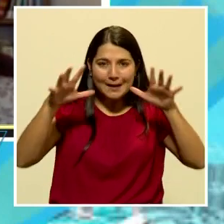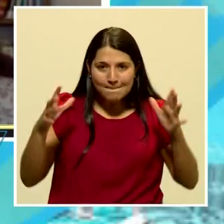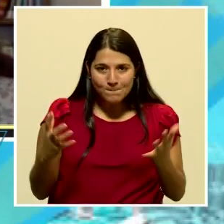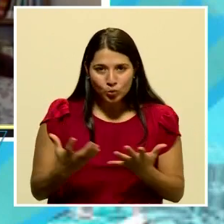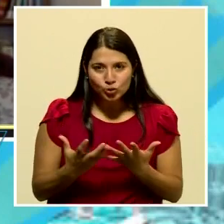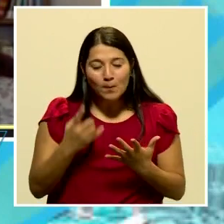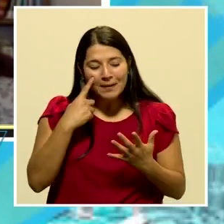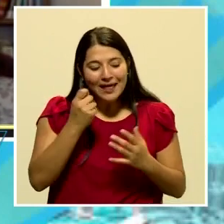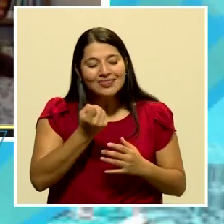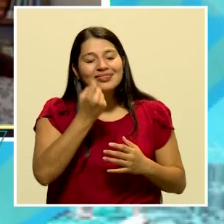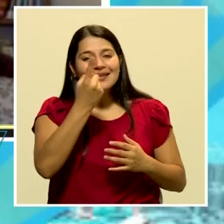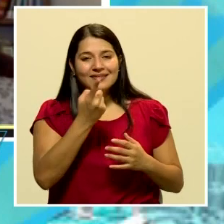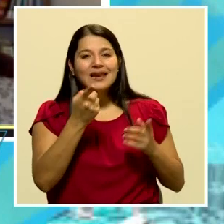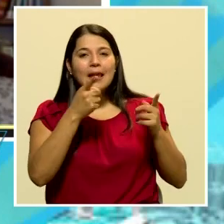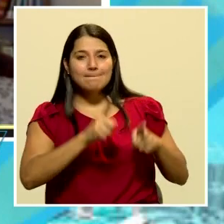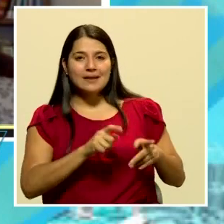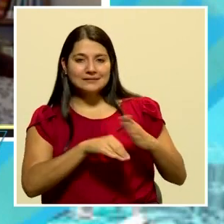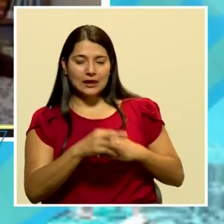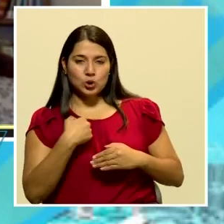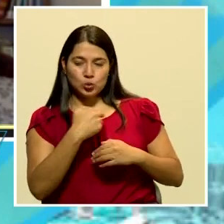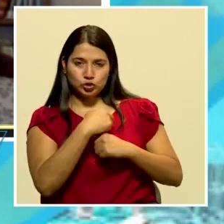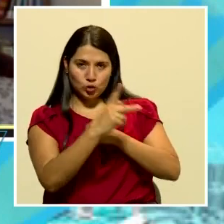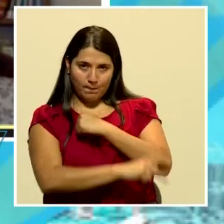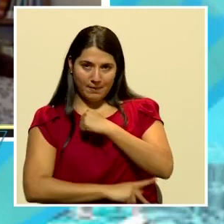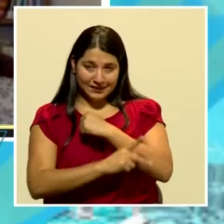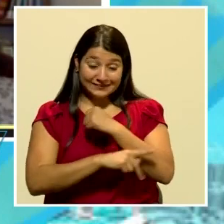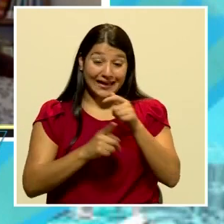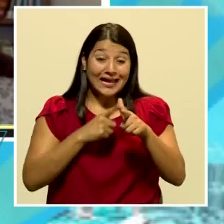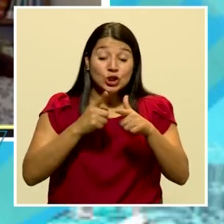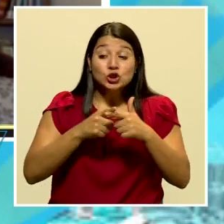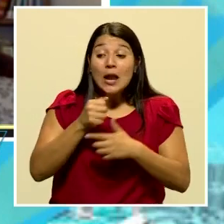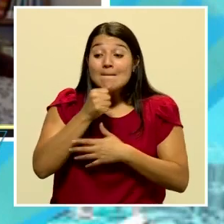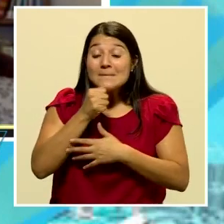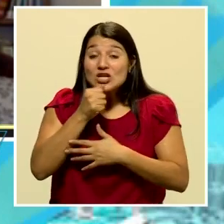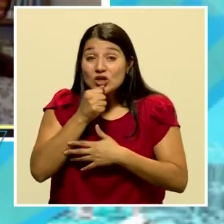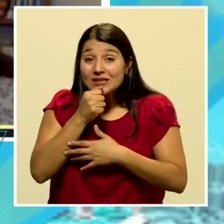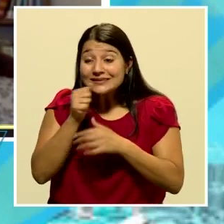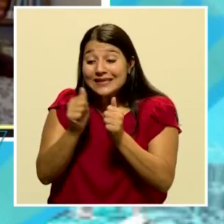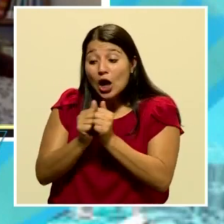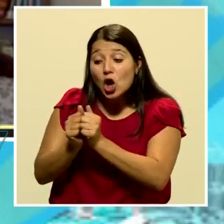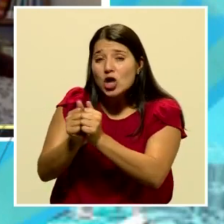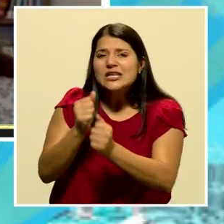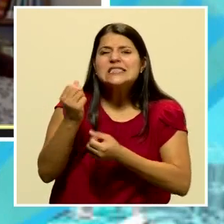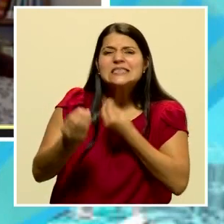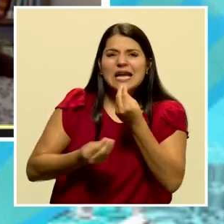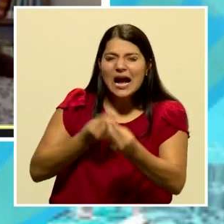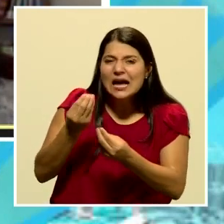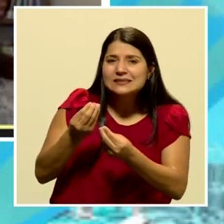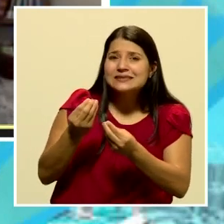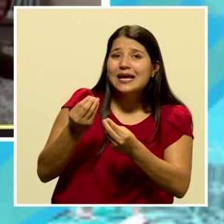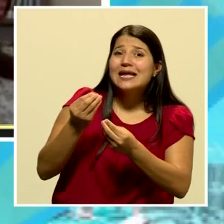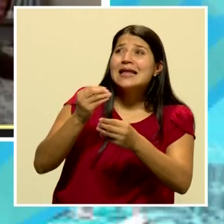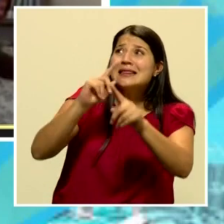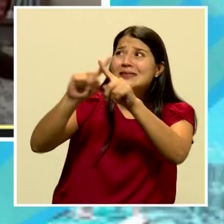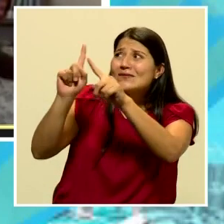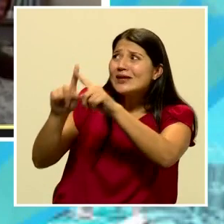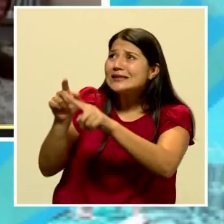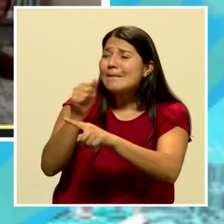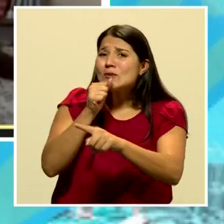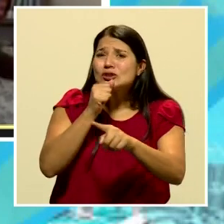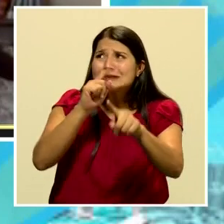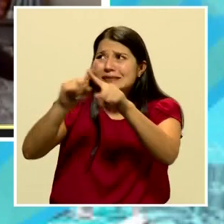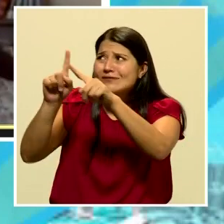que hace es unir periodistas de distintas partes, de distintas regiones, de distintos